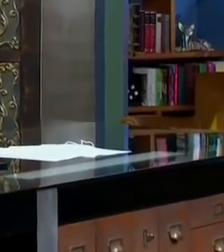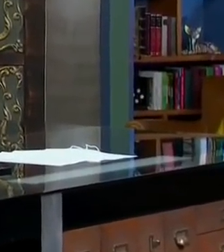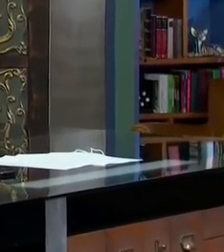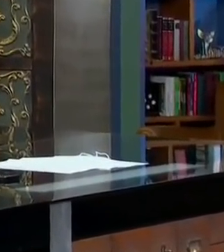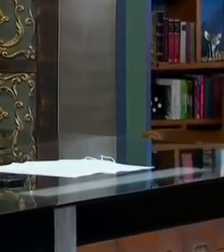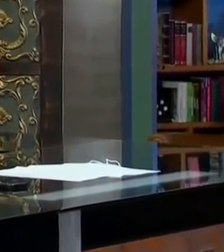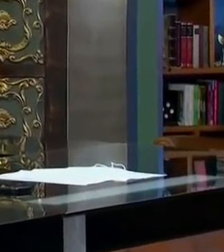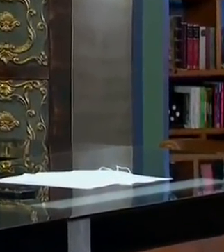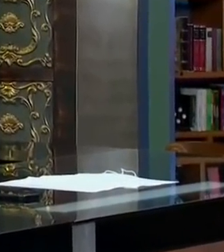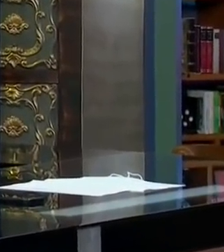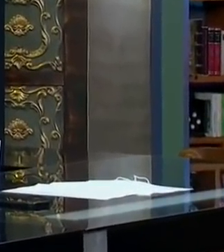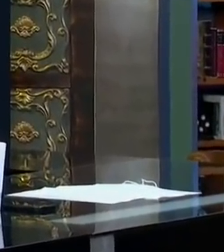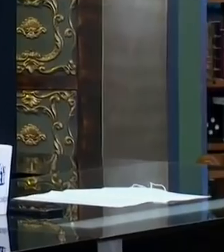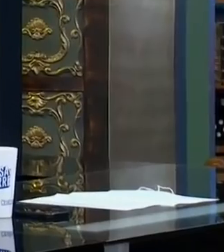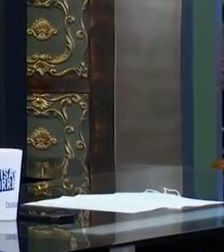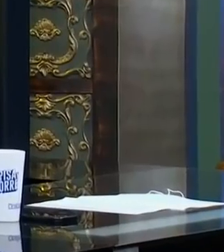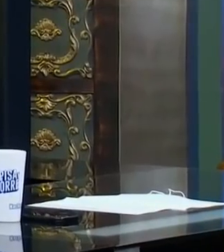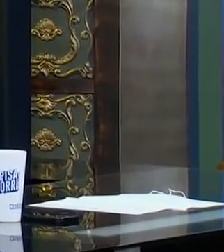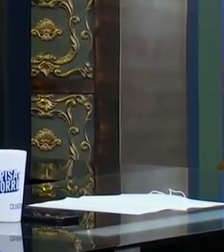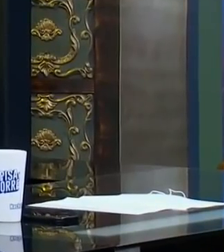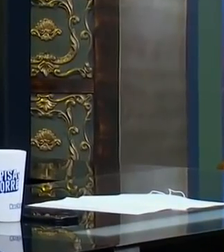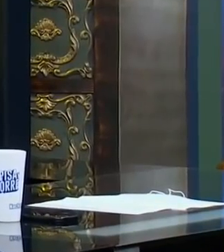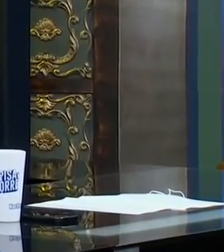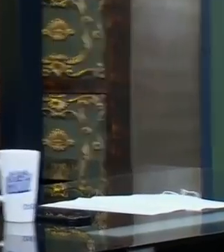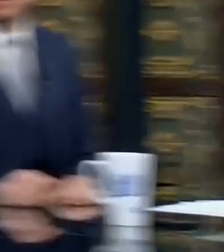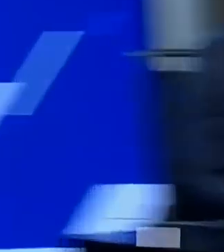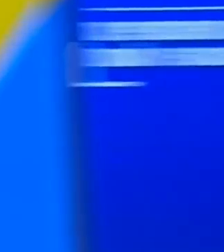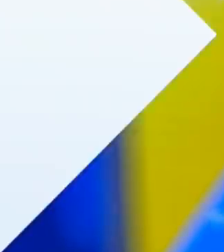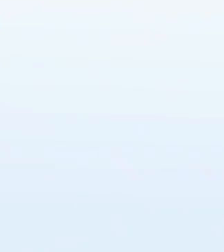refirió a la vacunación de médicos en hospitales privados.